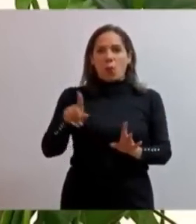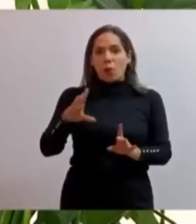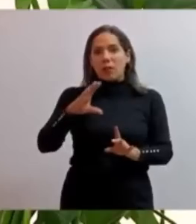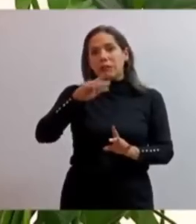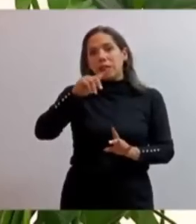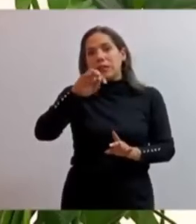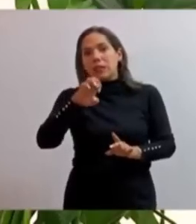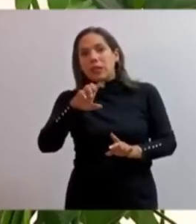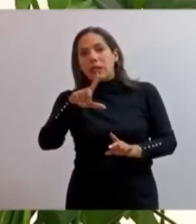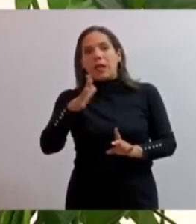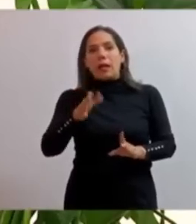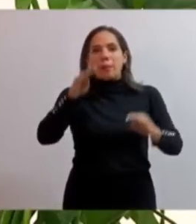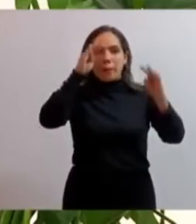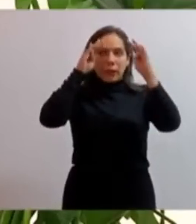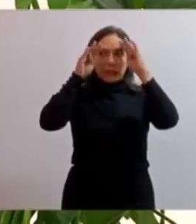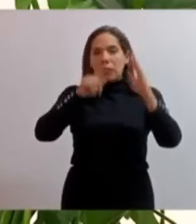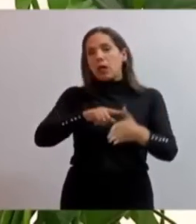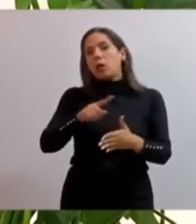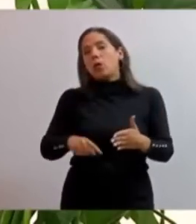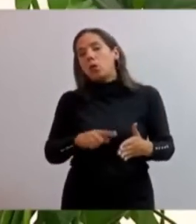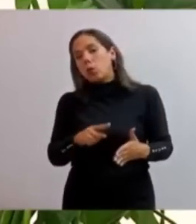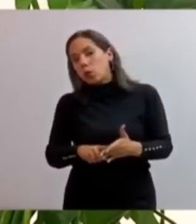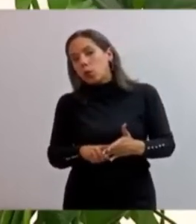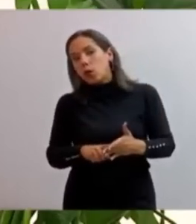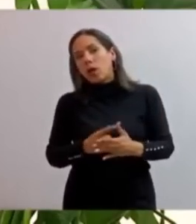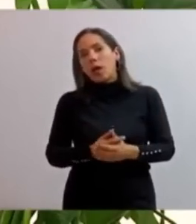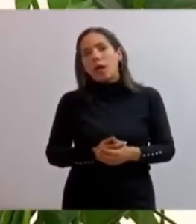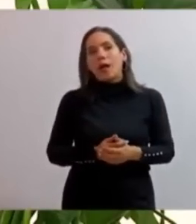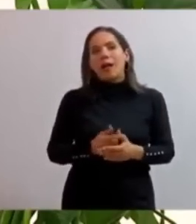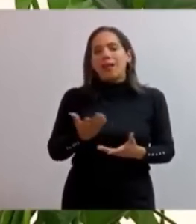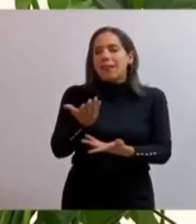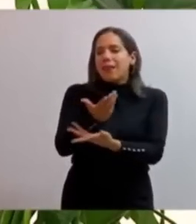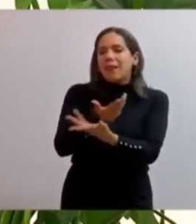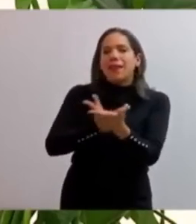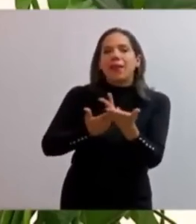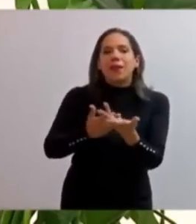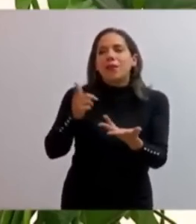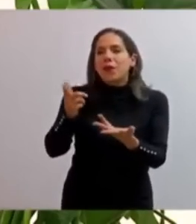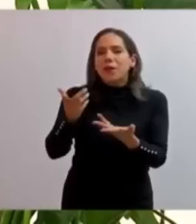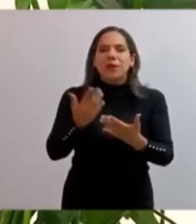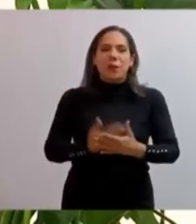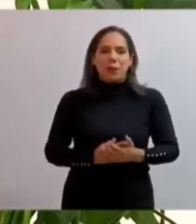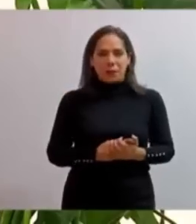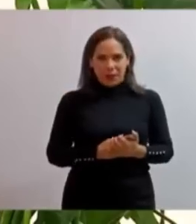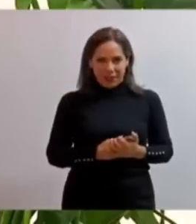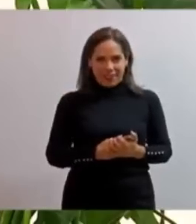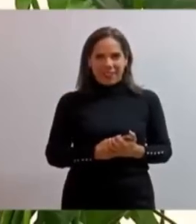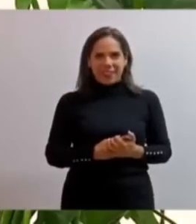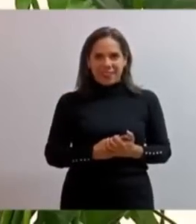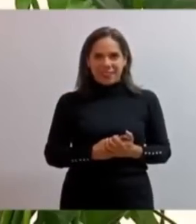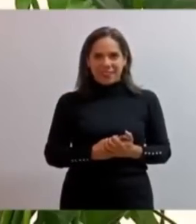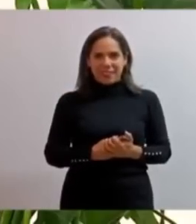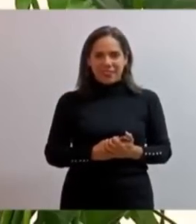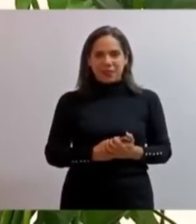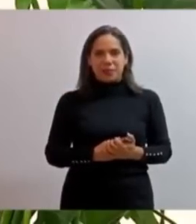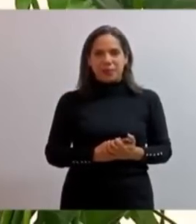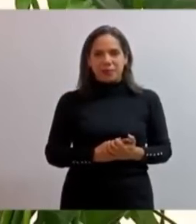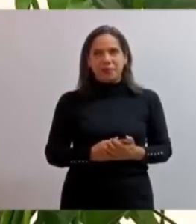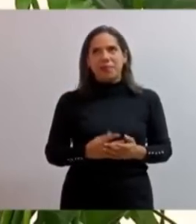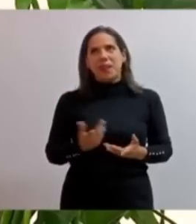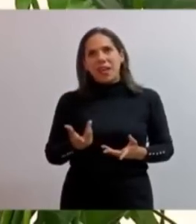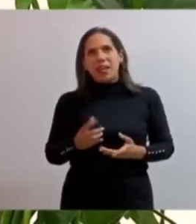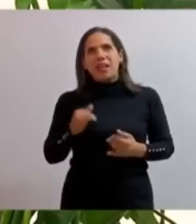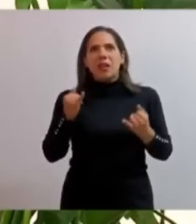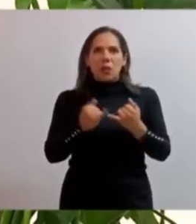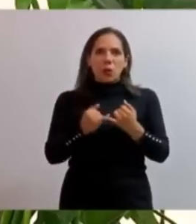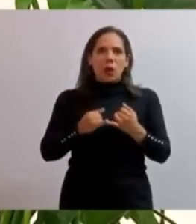pensado como un espacio, al ser un espacio de intercambio, también como ser un espacio de